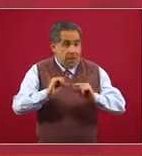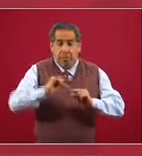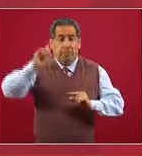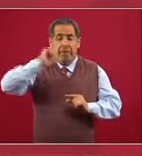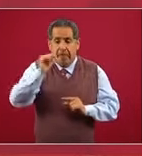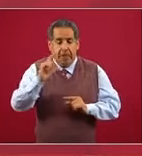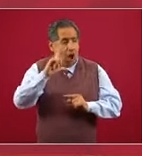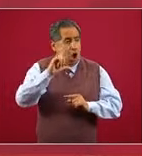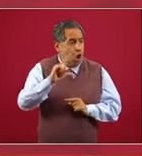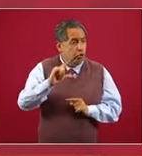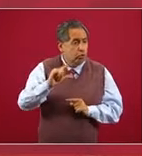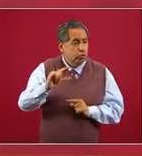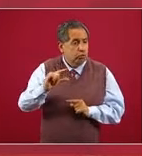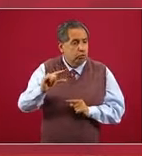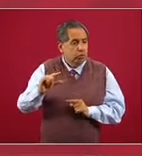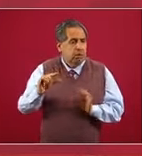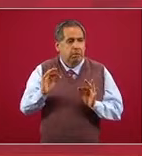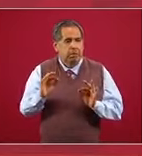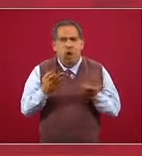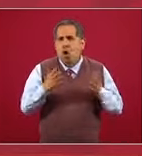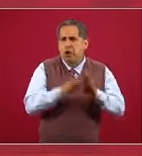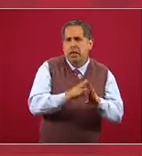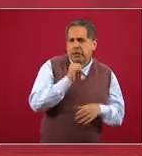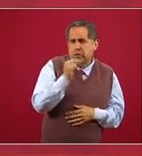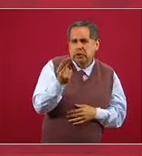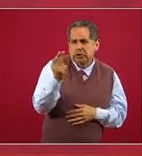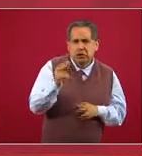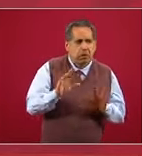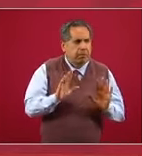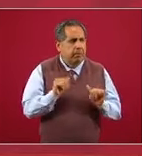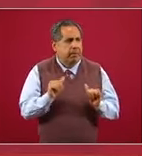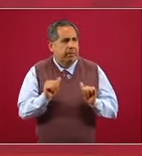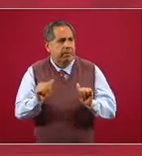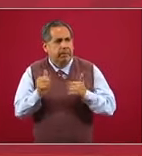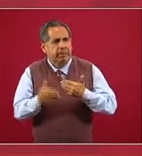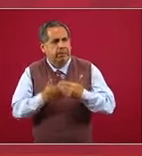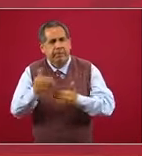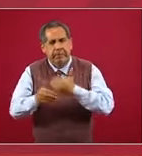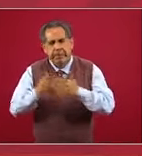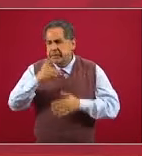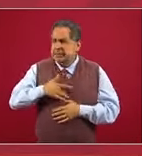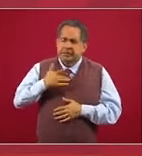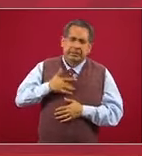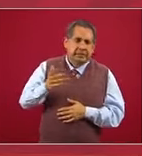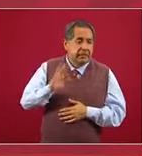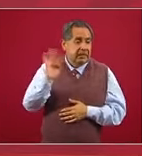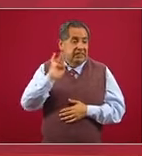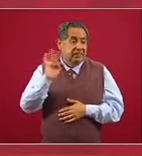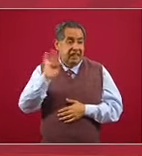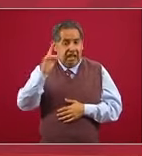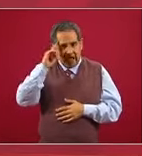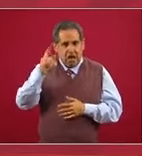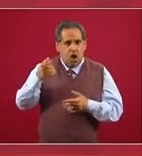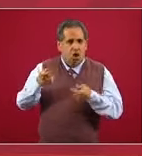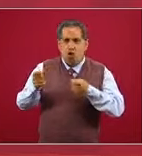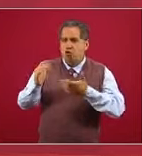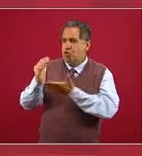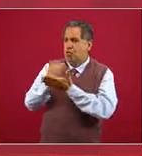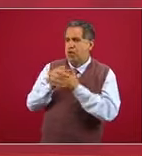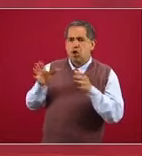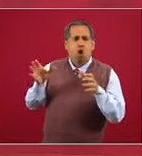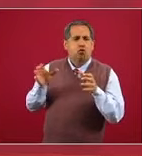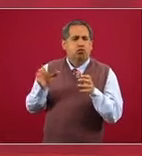incrementa, pues entonces no necesito volver a cerrar, puedo continuar con estas actividades, en el entendido que si la epidemia se va controlando, hay